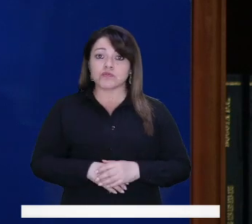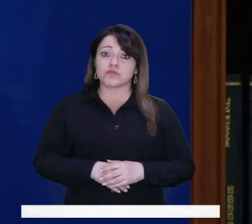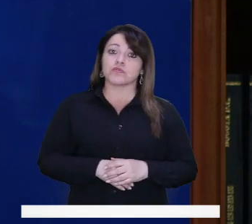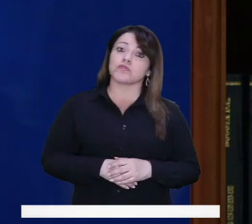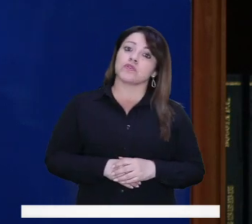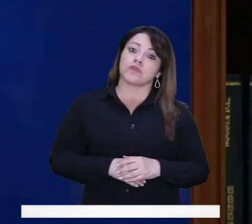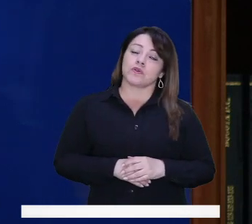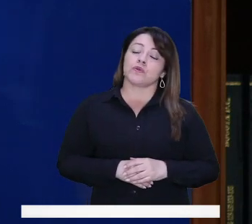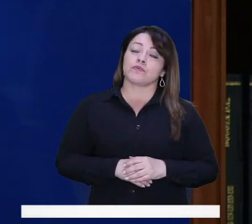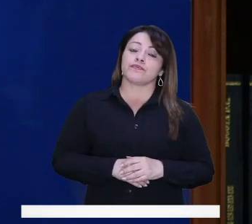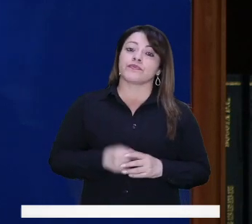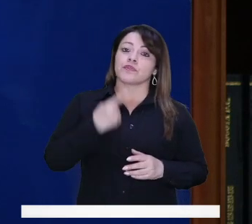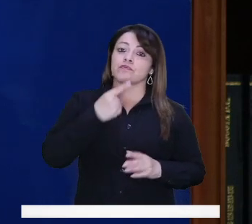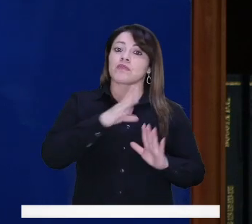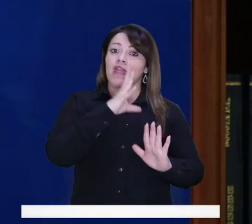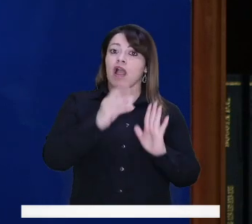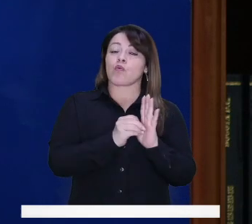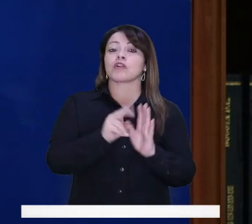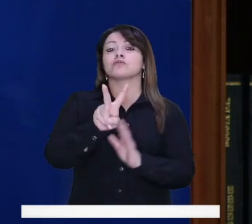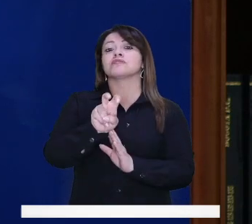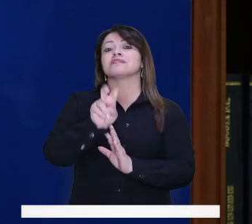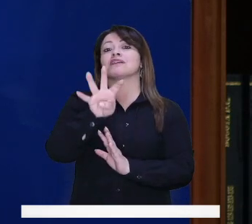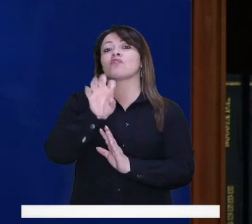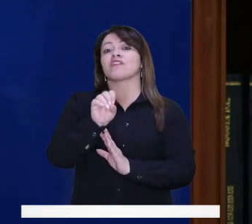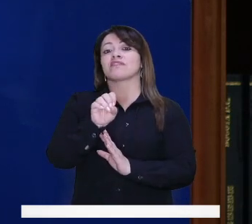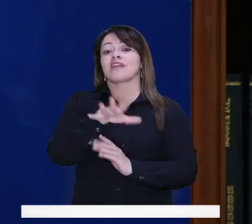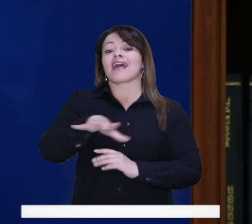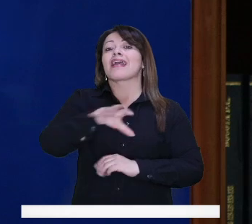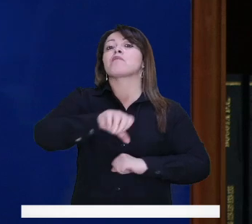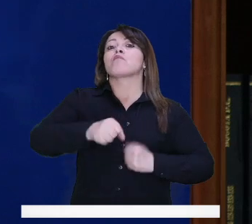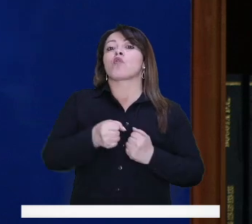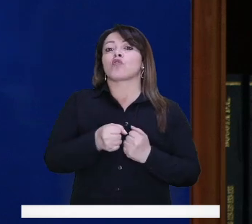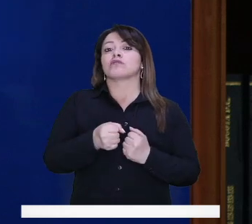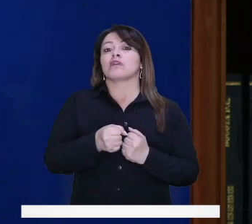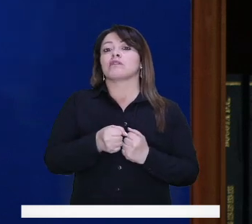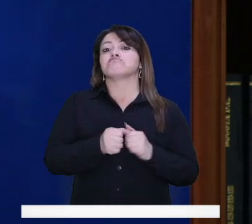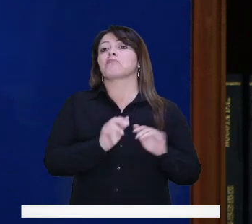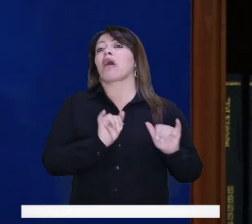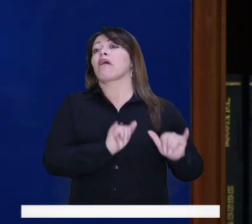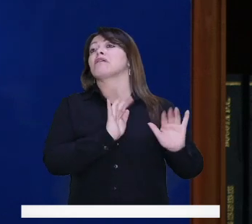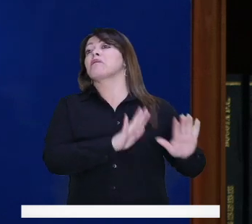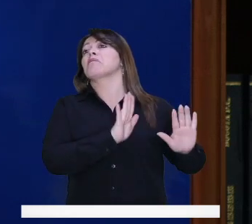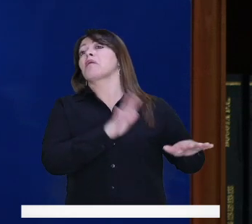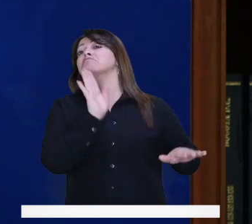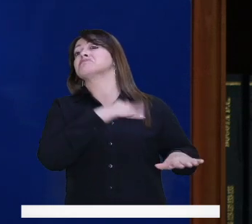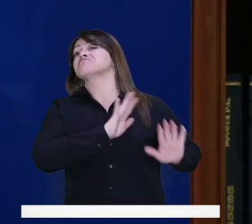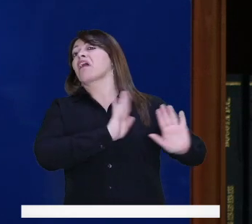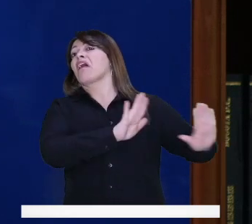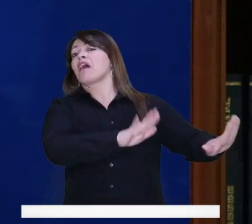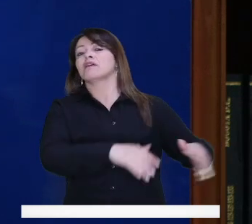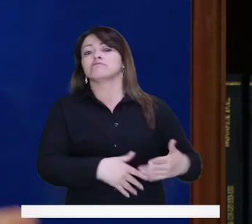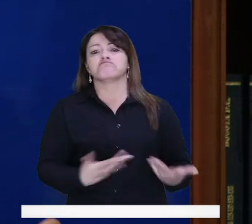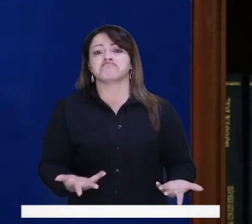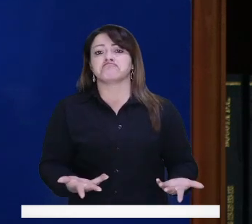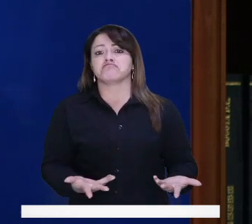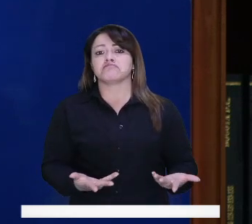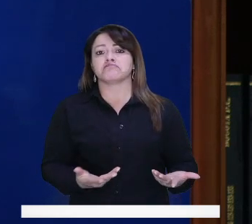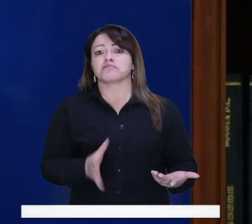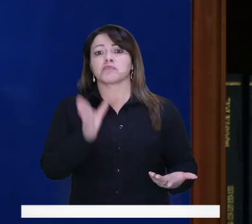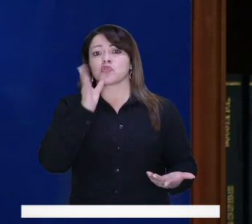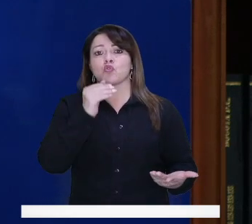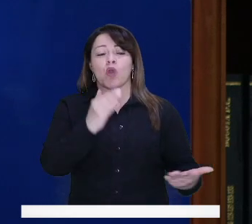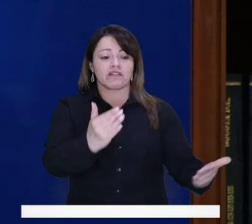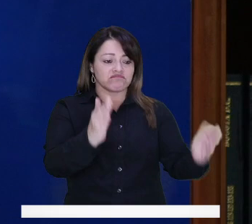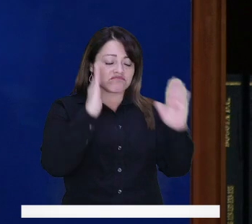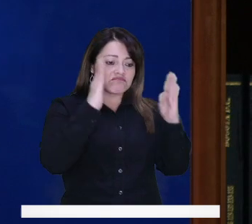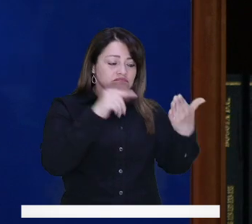categórica, taxativa, ese acuerdo 790 hoy en Bogotá es letra muerta. Es letra muerta.